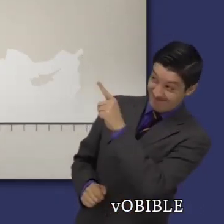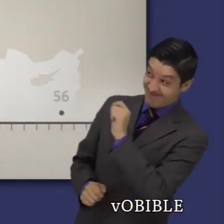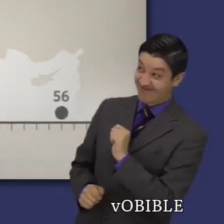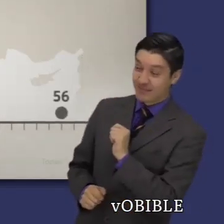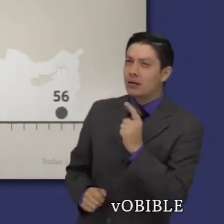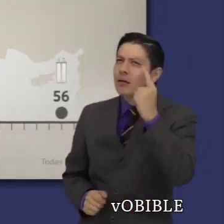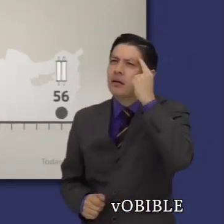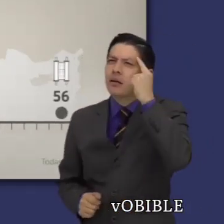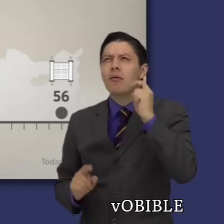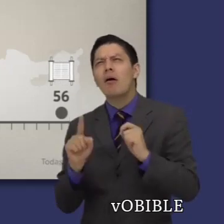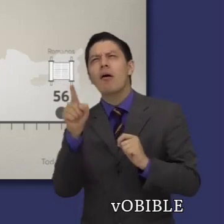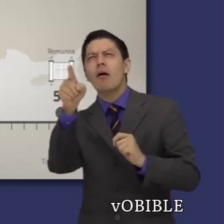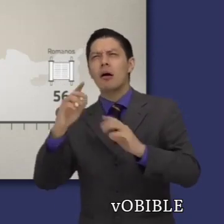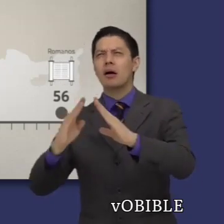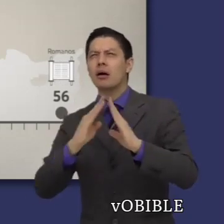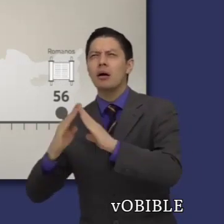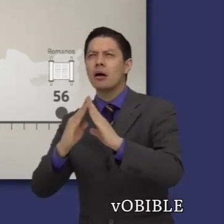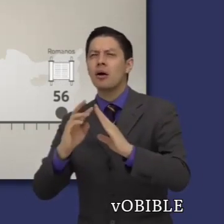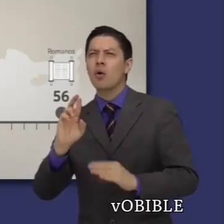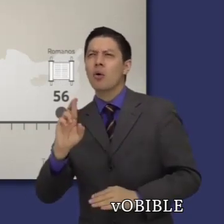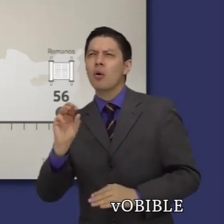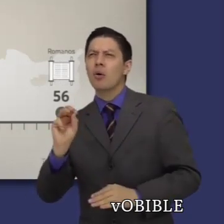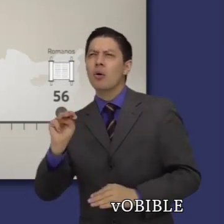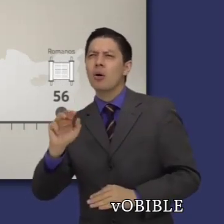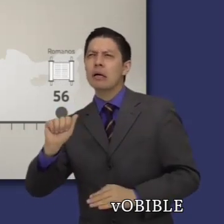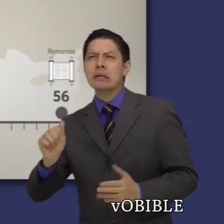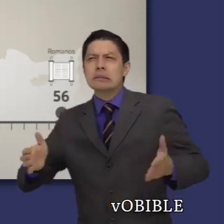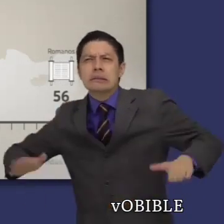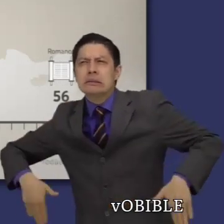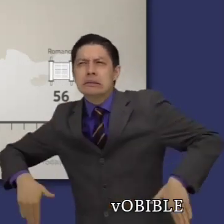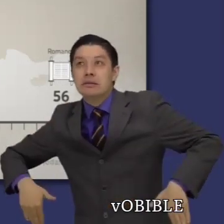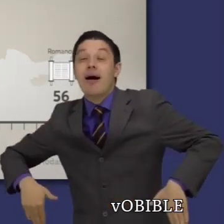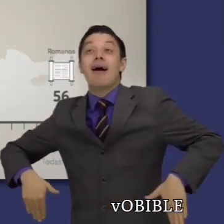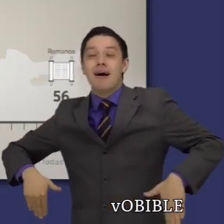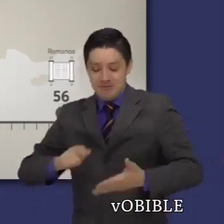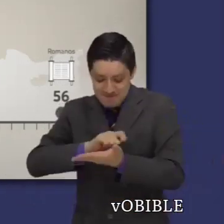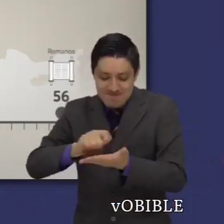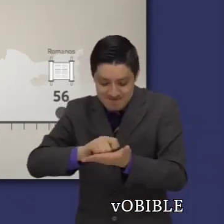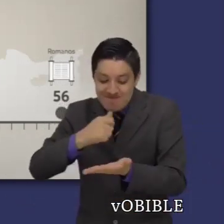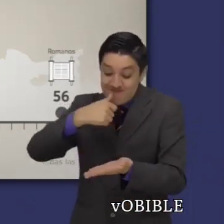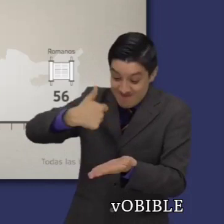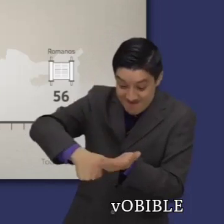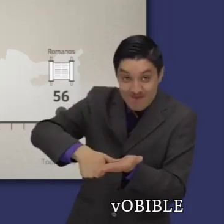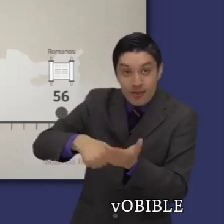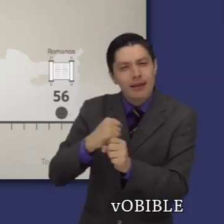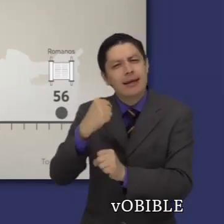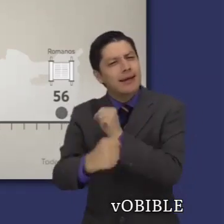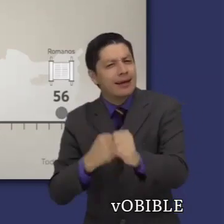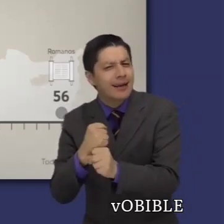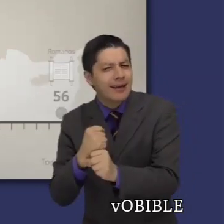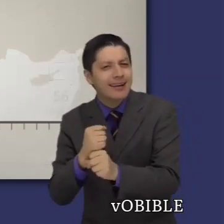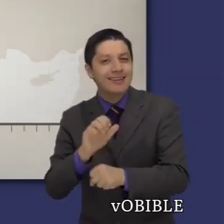Mientras estaba en Corinto, alrededor del año 56, escribió a los cristianos de Roma, ciudad en la que aún no había